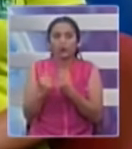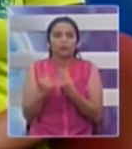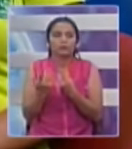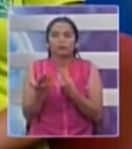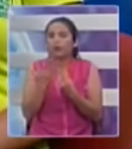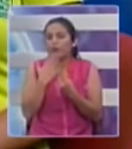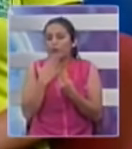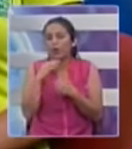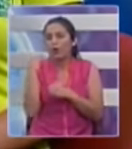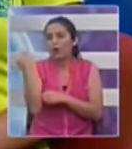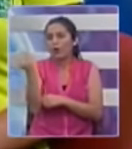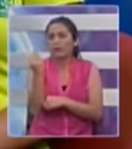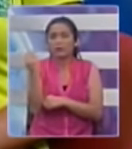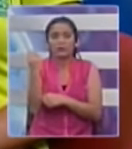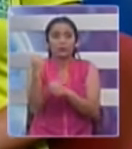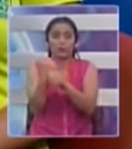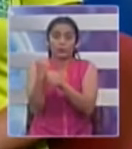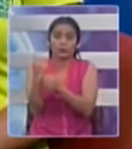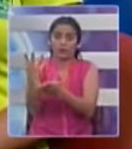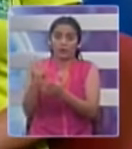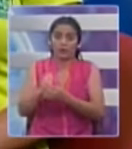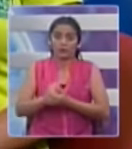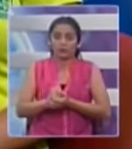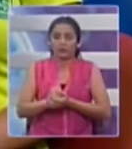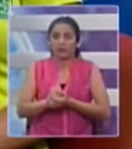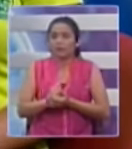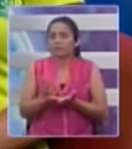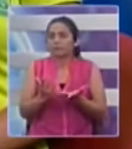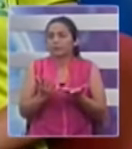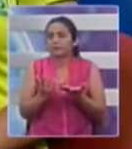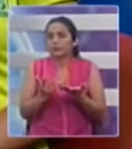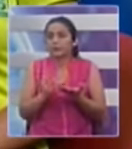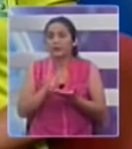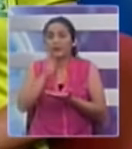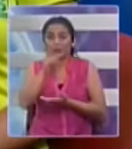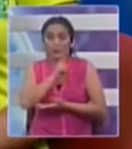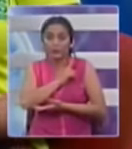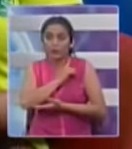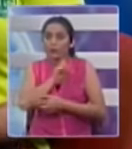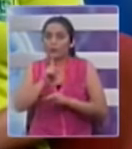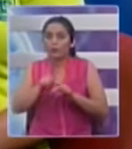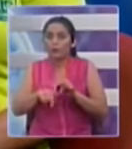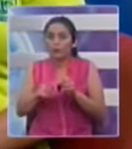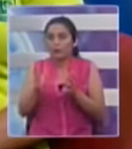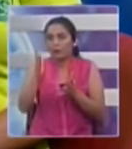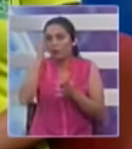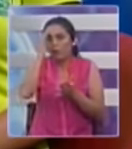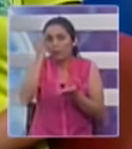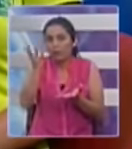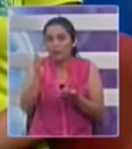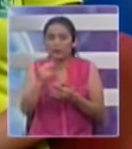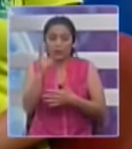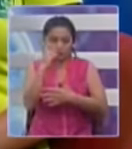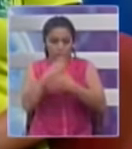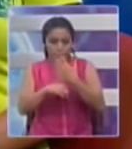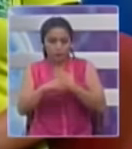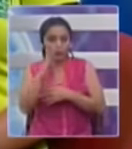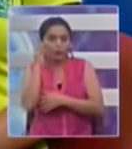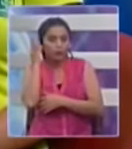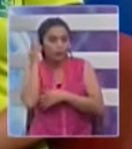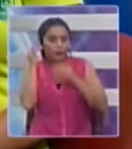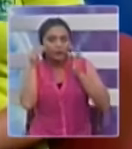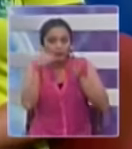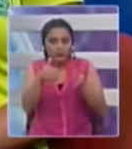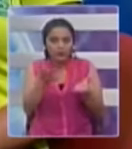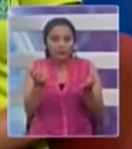empleo, jóvenes que no tienen posibilidad de ir a la universidad porque ya son padres de familia y tienen que producir, llevar el sustento a su hogar